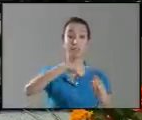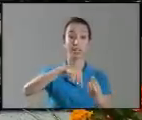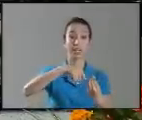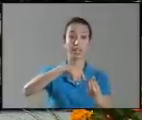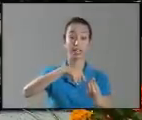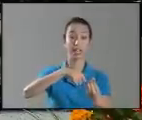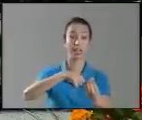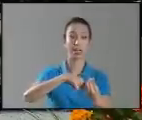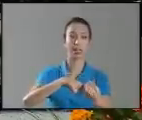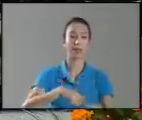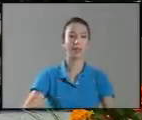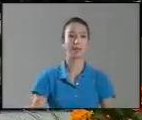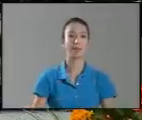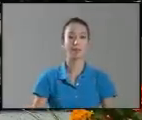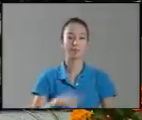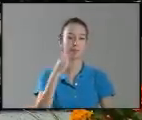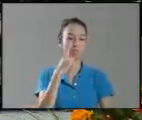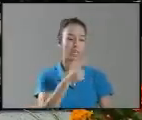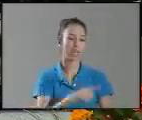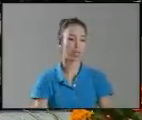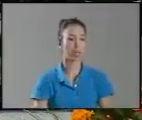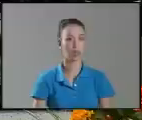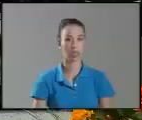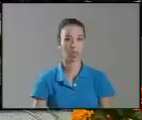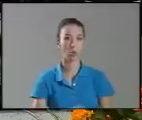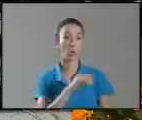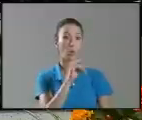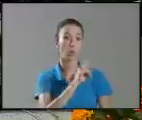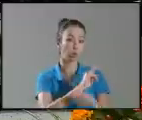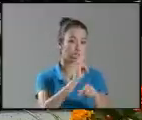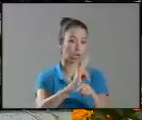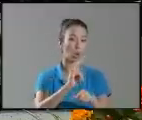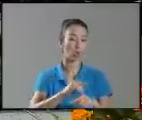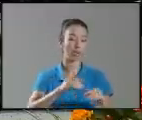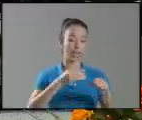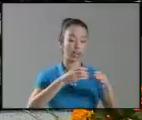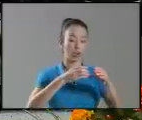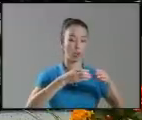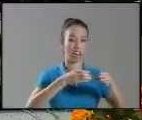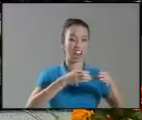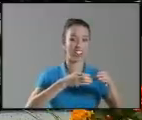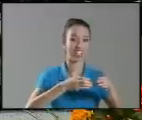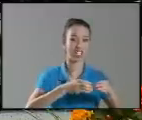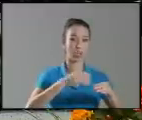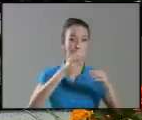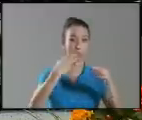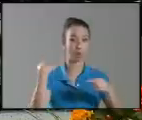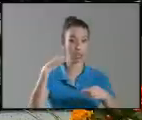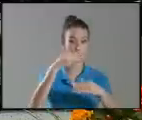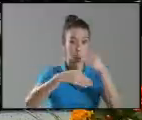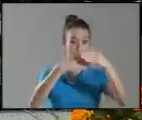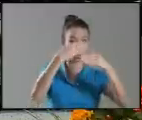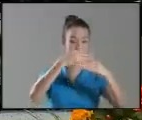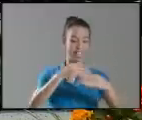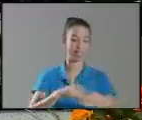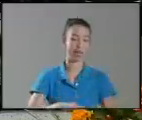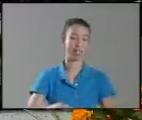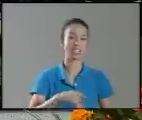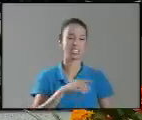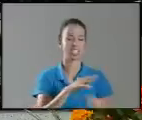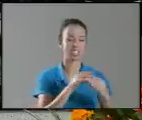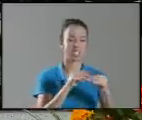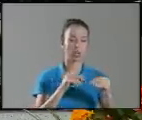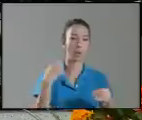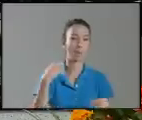de conceptos que nos ha trasladado la sociedad y a veces nuestra propia familia. Ah, viera que se mire un ladrillo seco